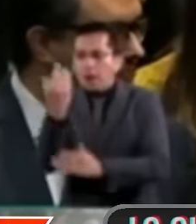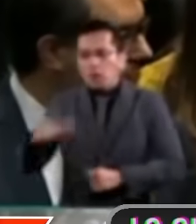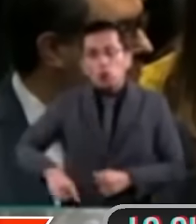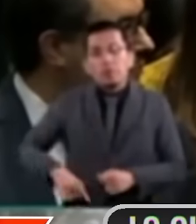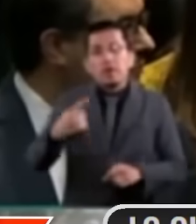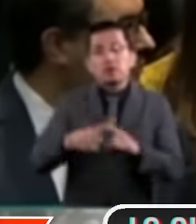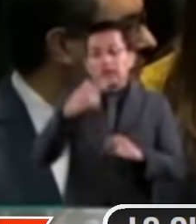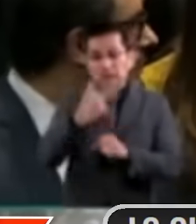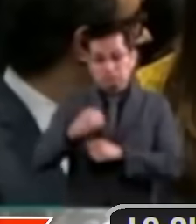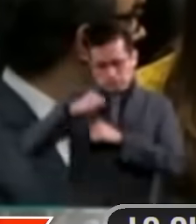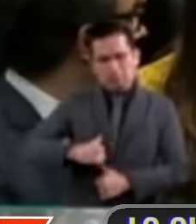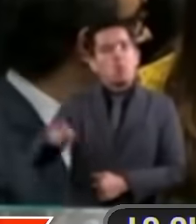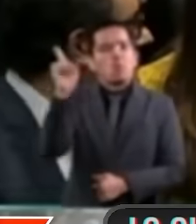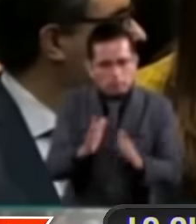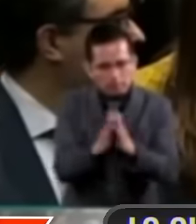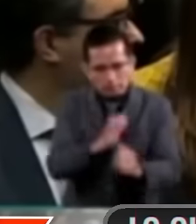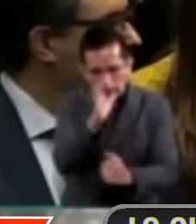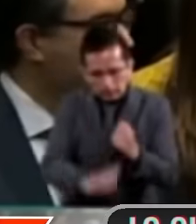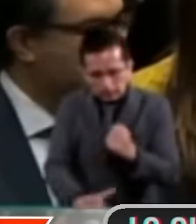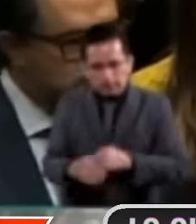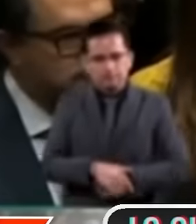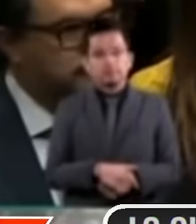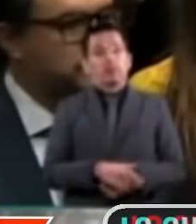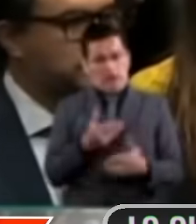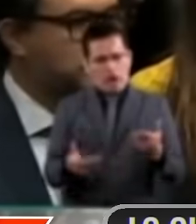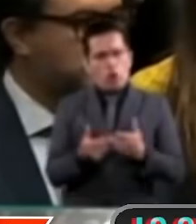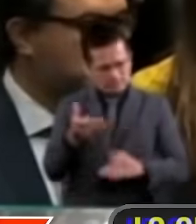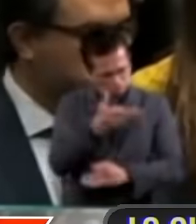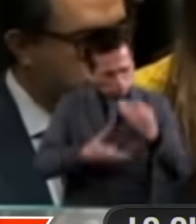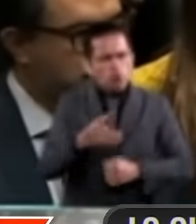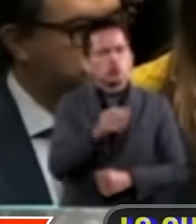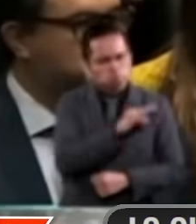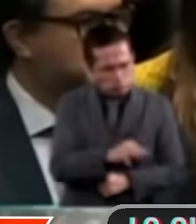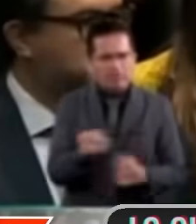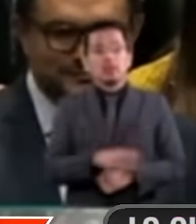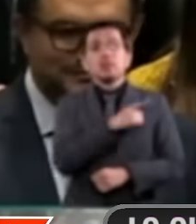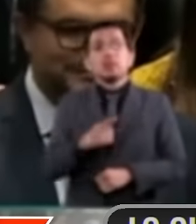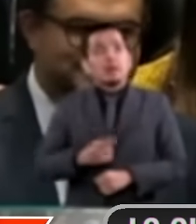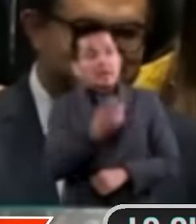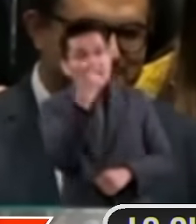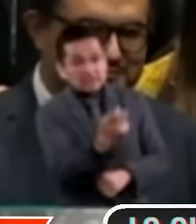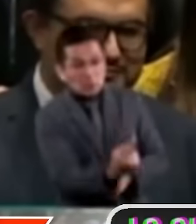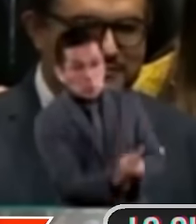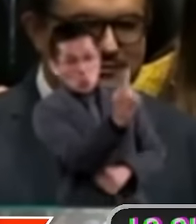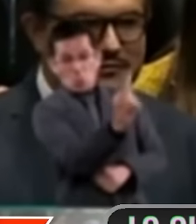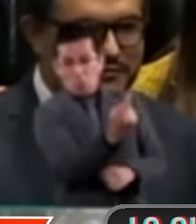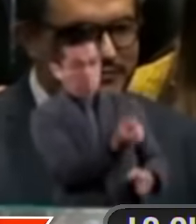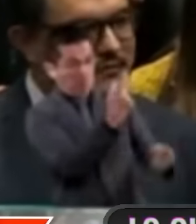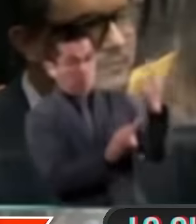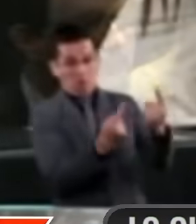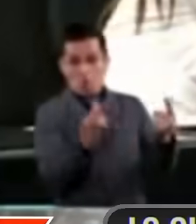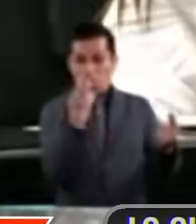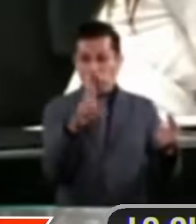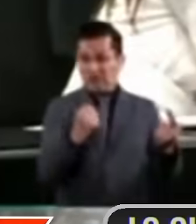de campaña. Está dando un discurso de provocación también para los de Morena. Y se está haciendo